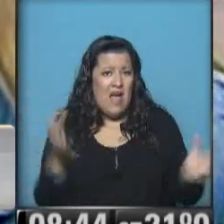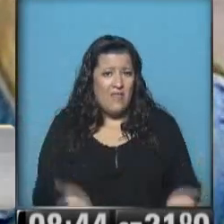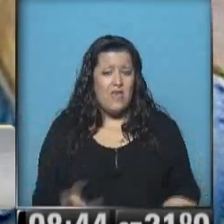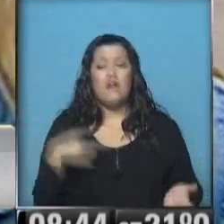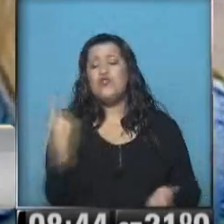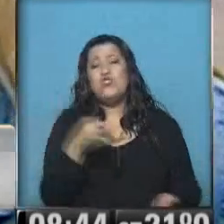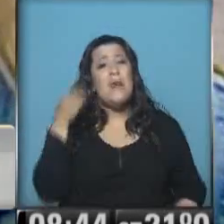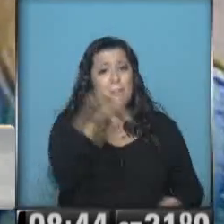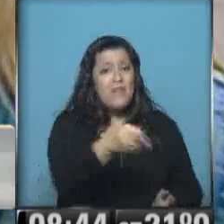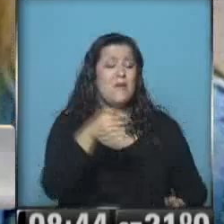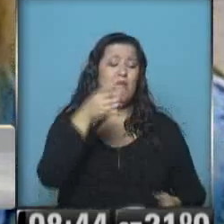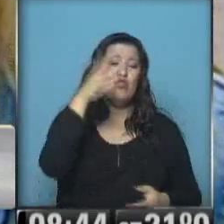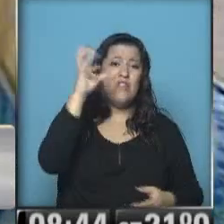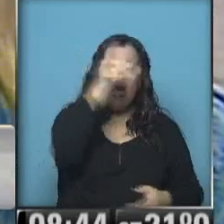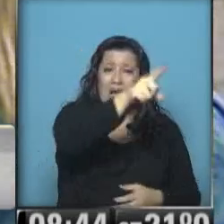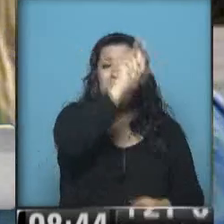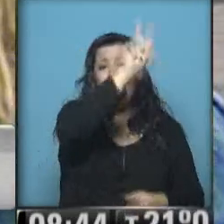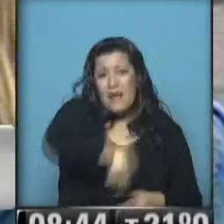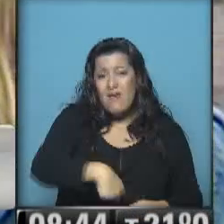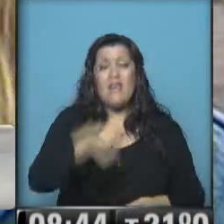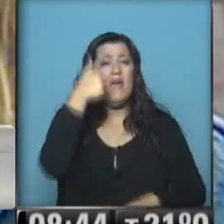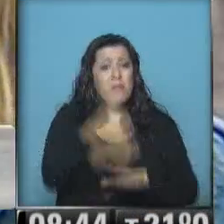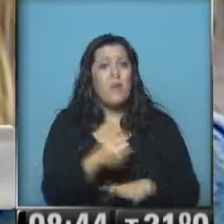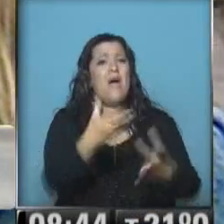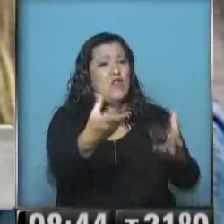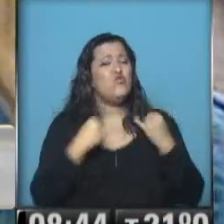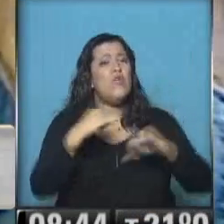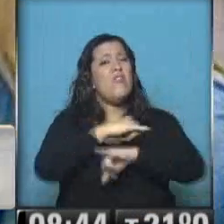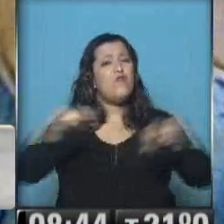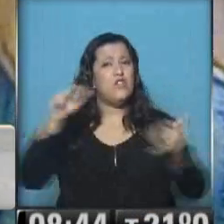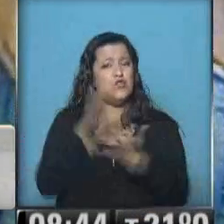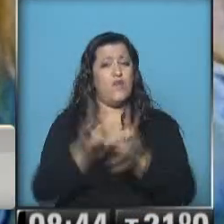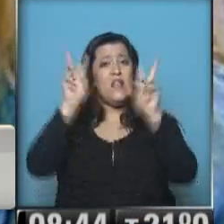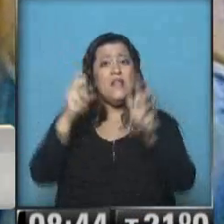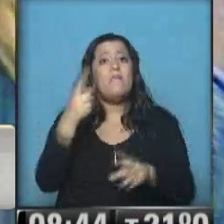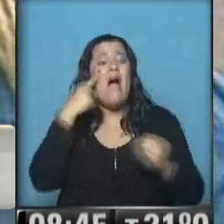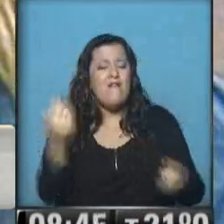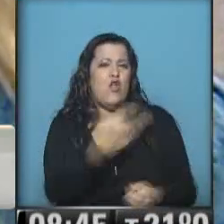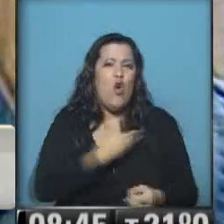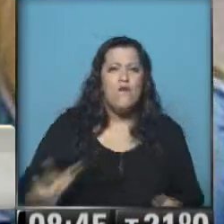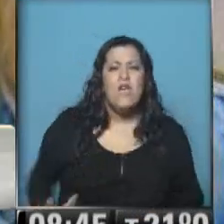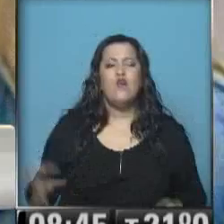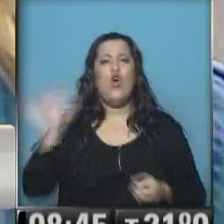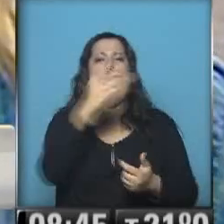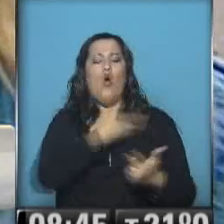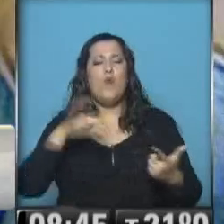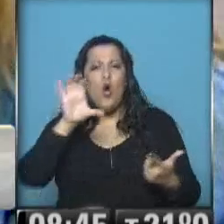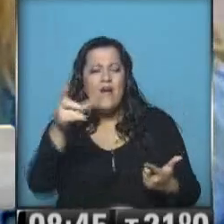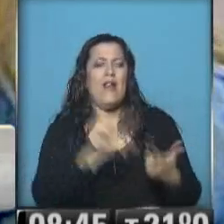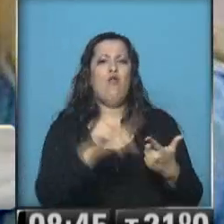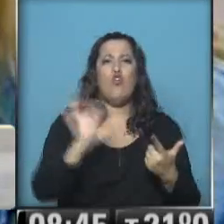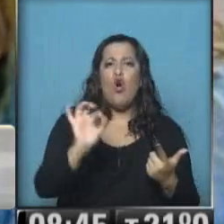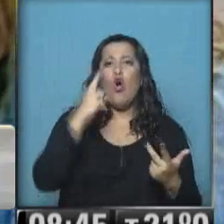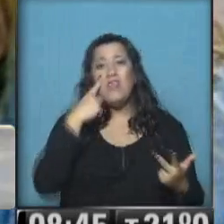les pedimos a ustedes que vinieran que se hicieran presentes que nos ayuden a difundir esto para ver si el gobierno el gobernador el intendente